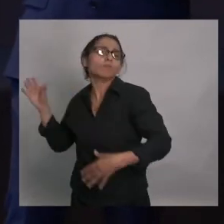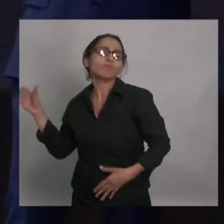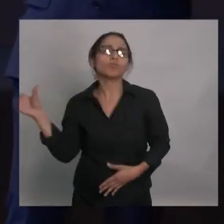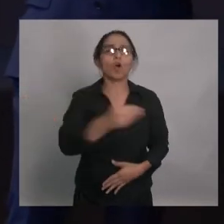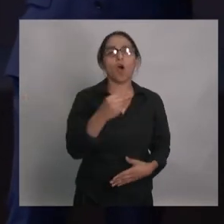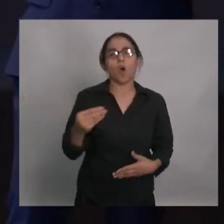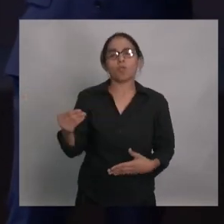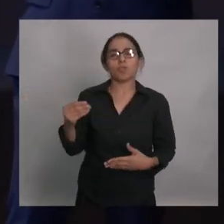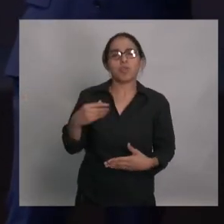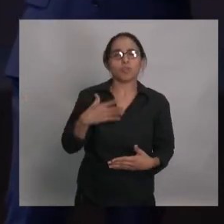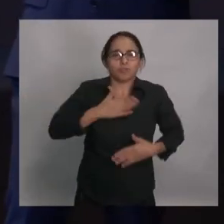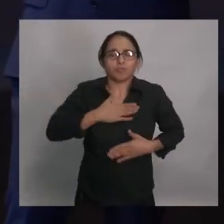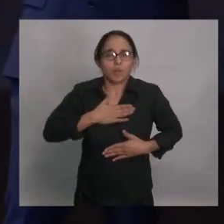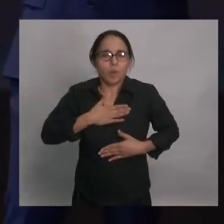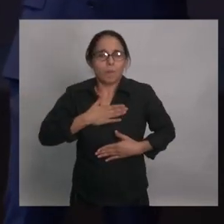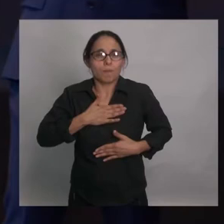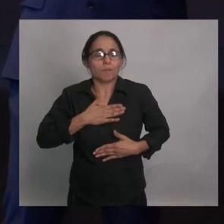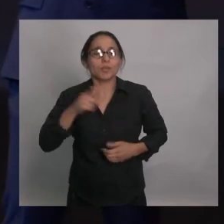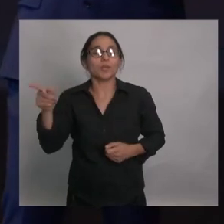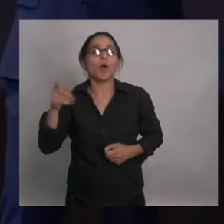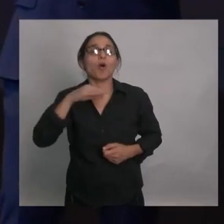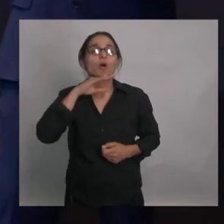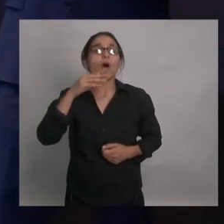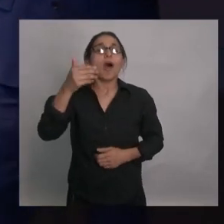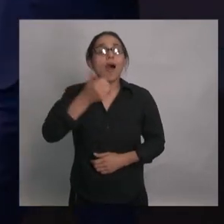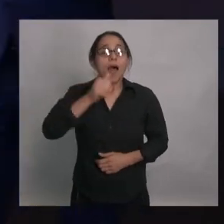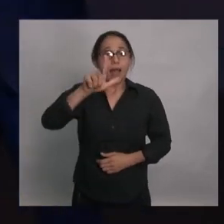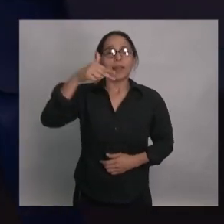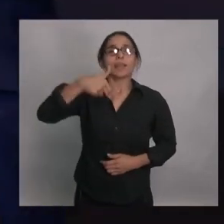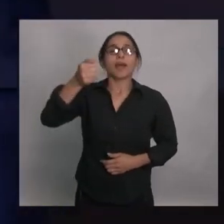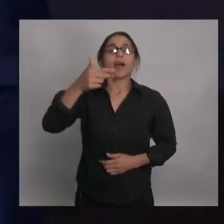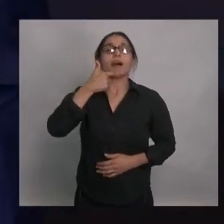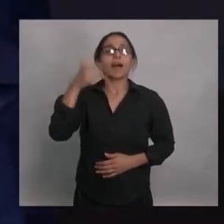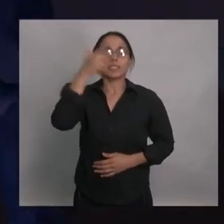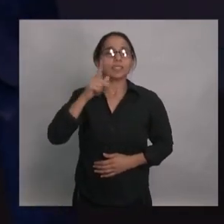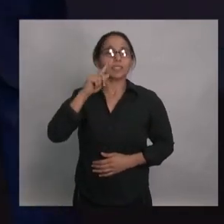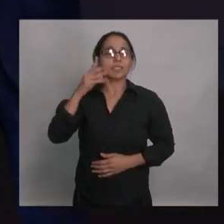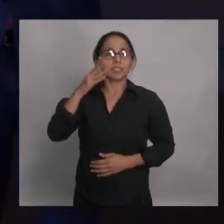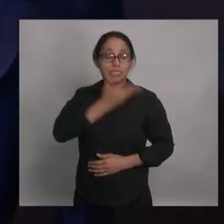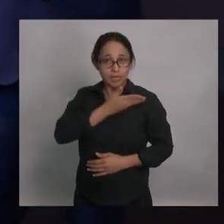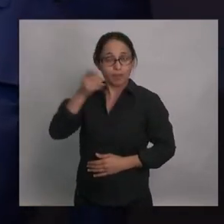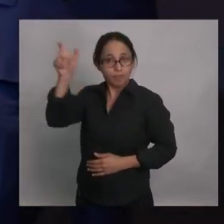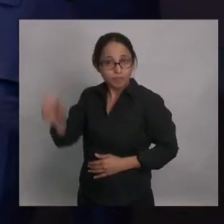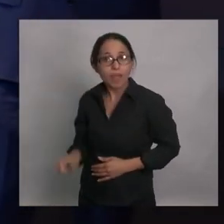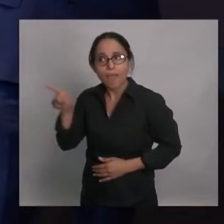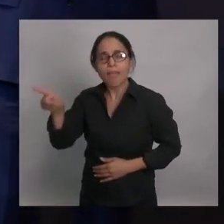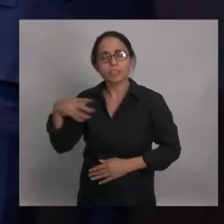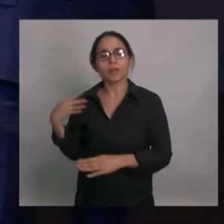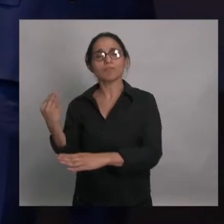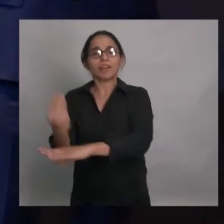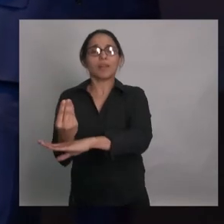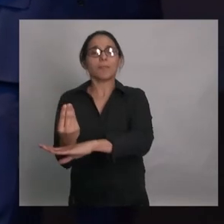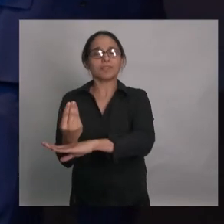al nassif de jordania su directora general adjunta para ciencias sociales lo representa mejor que nadie